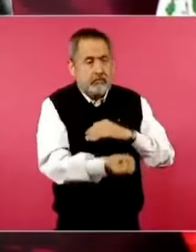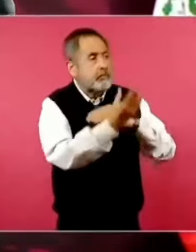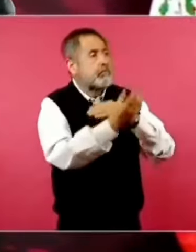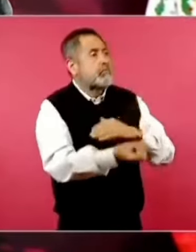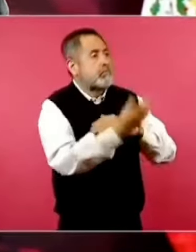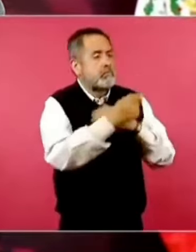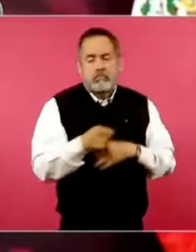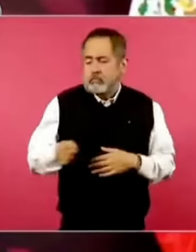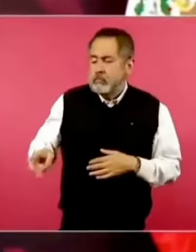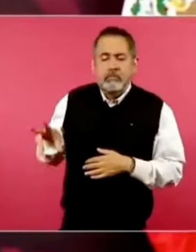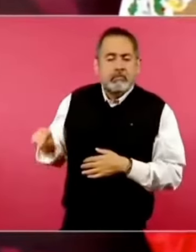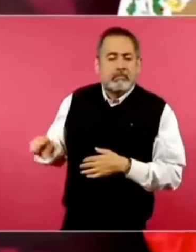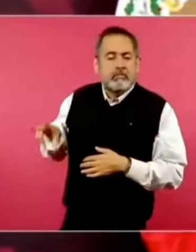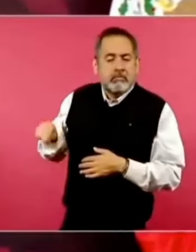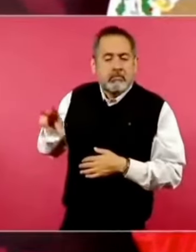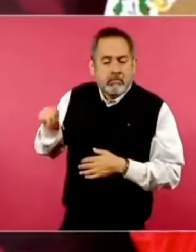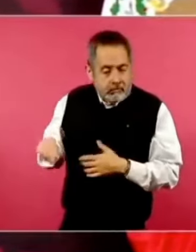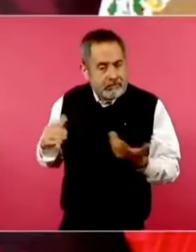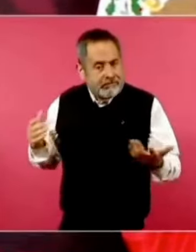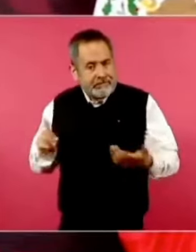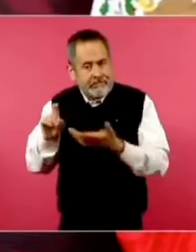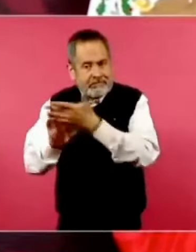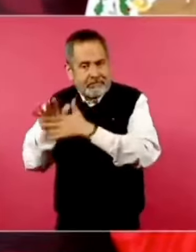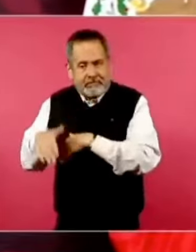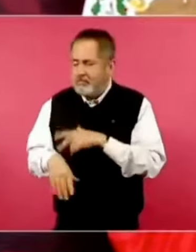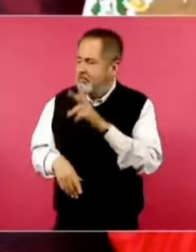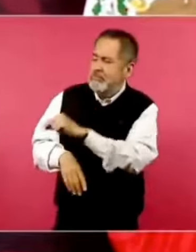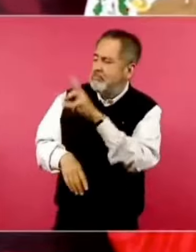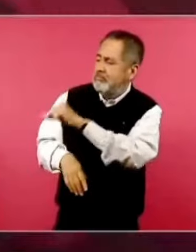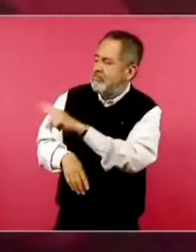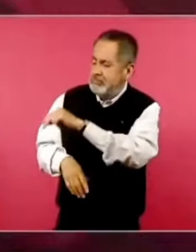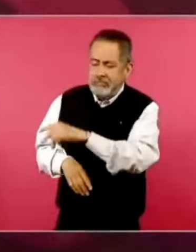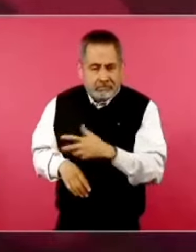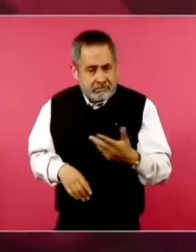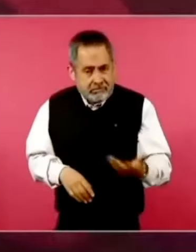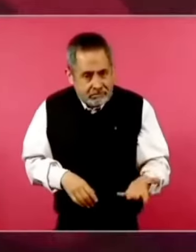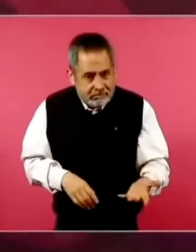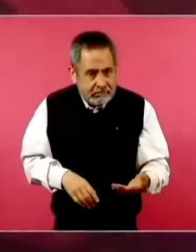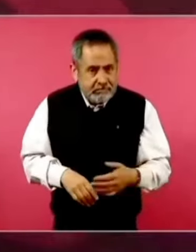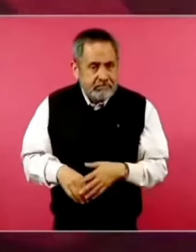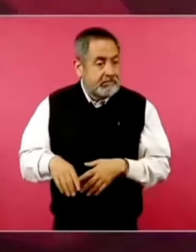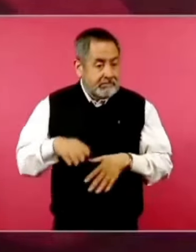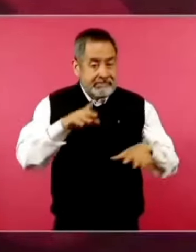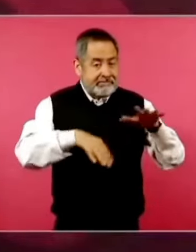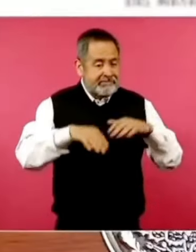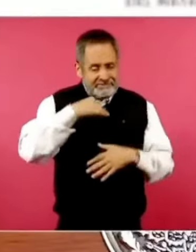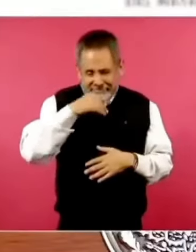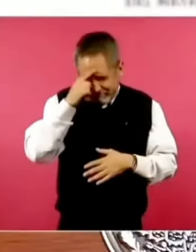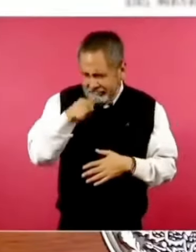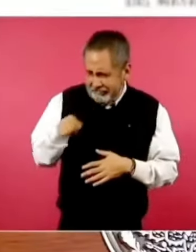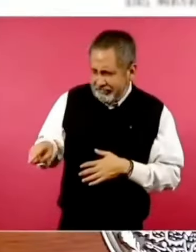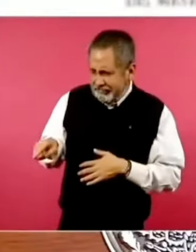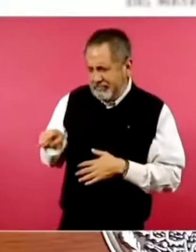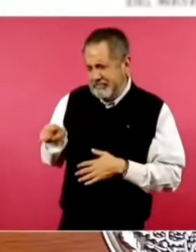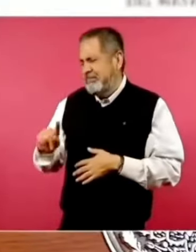despacho para las hidroeléctricas Es más no se consideraba energía